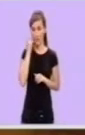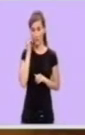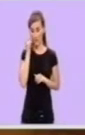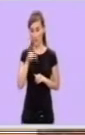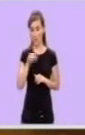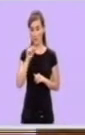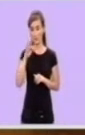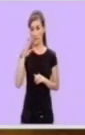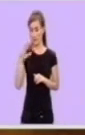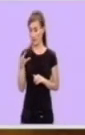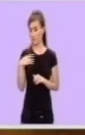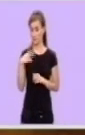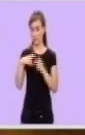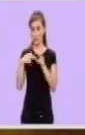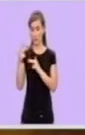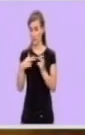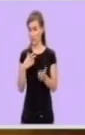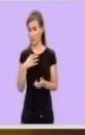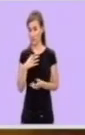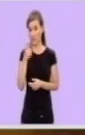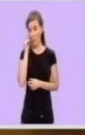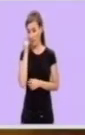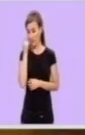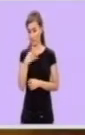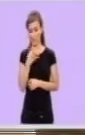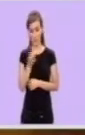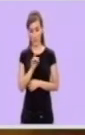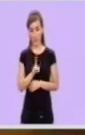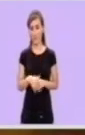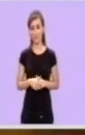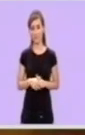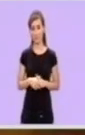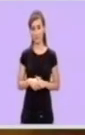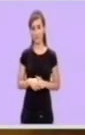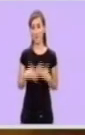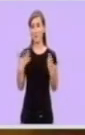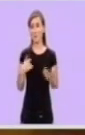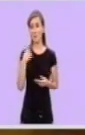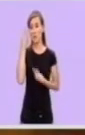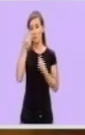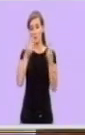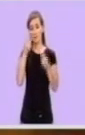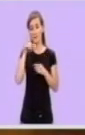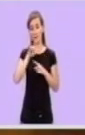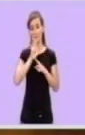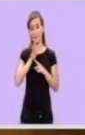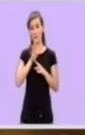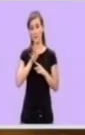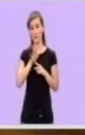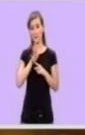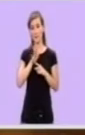un ATC o el ATC en Guadalajara. Pero no pienso declarar a Castilla-La Mancha